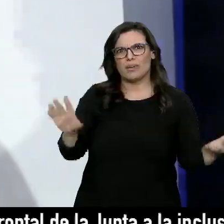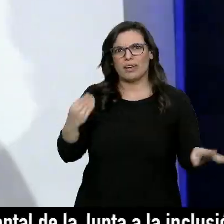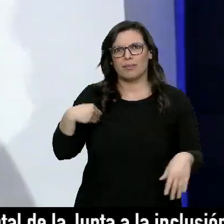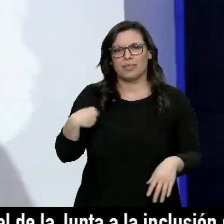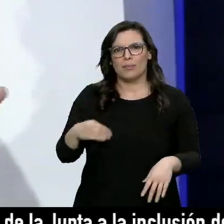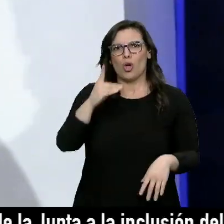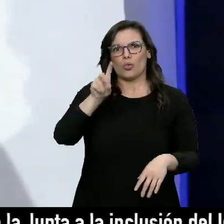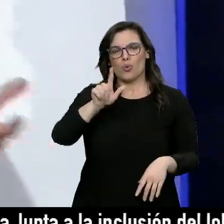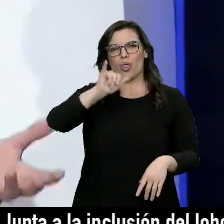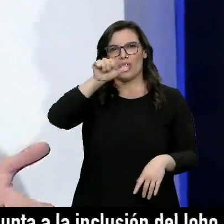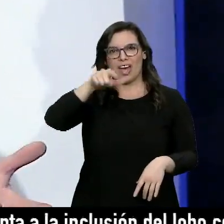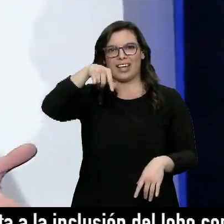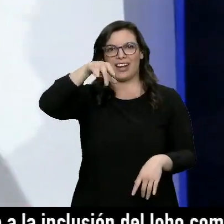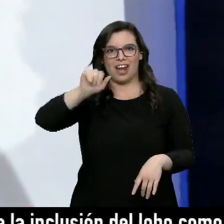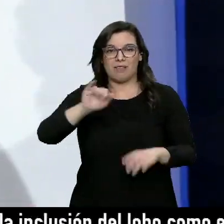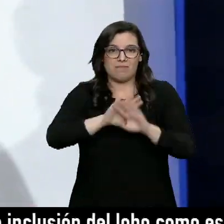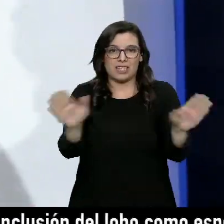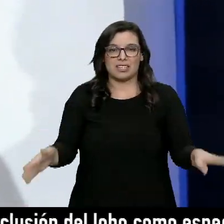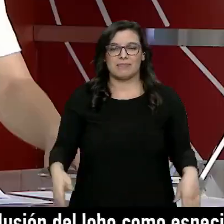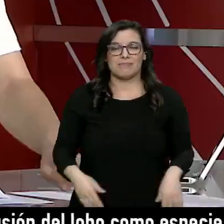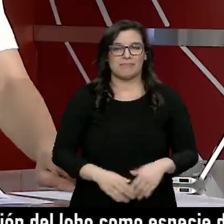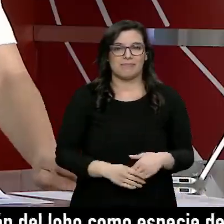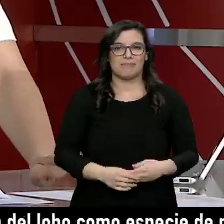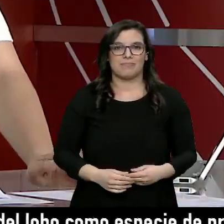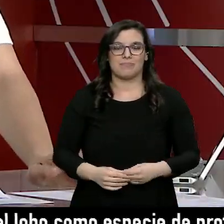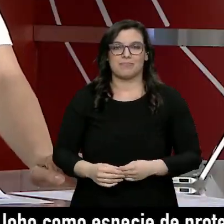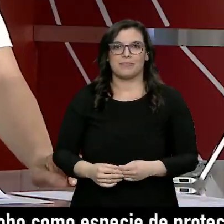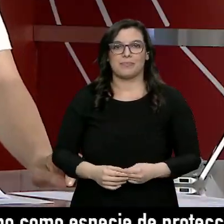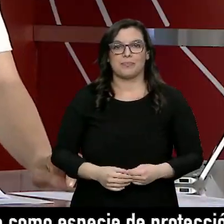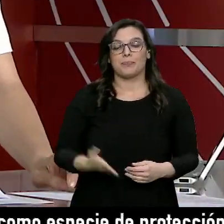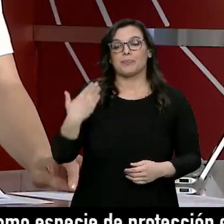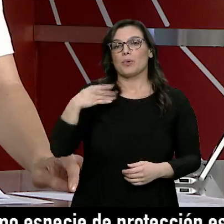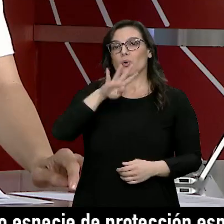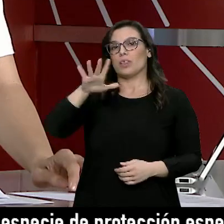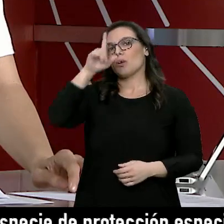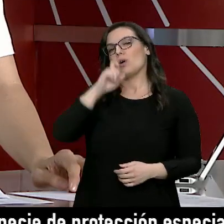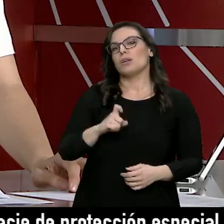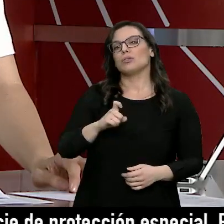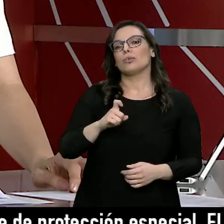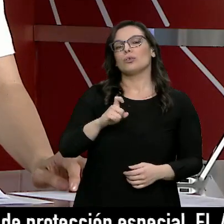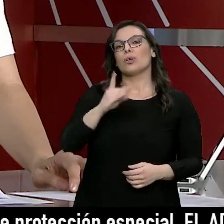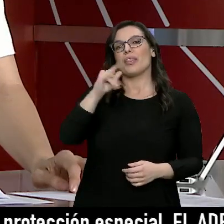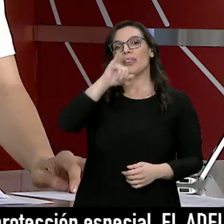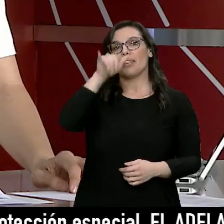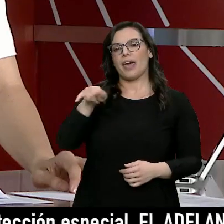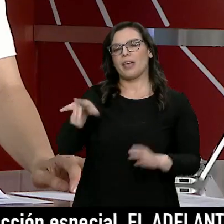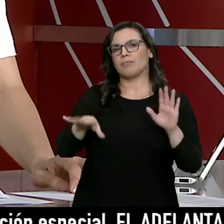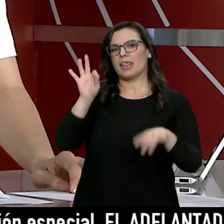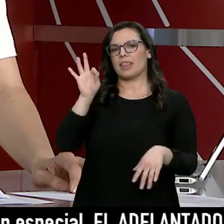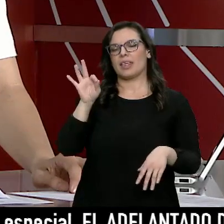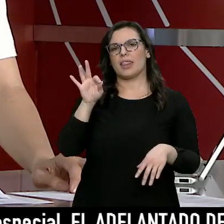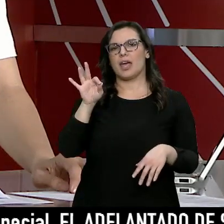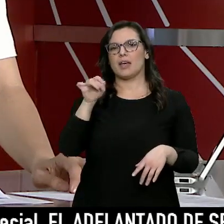dulzaina. No hace falta decir más. Hace 45 años que Joaquín Díaz decidió dejar los